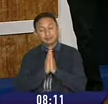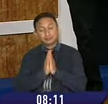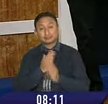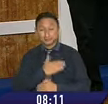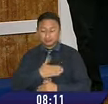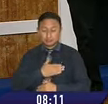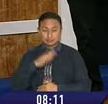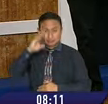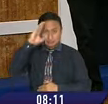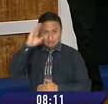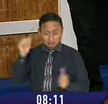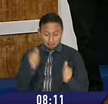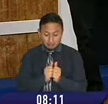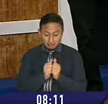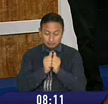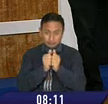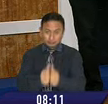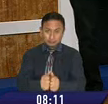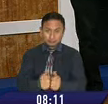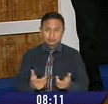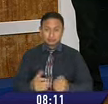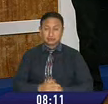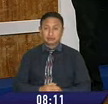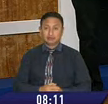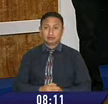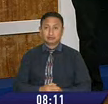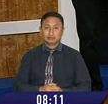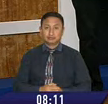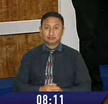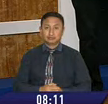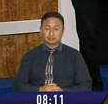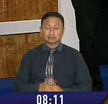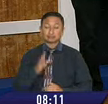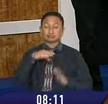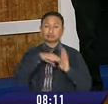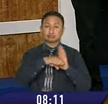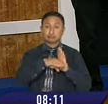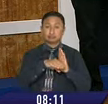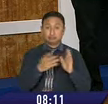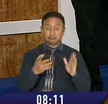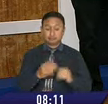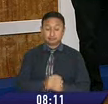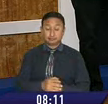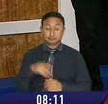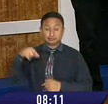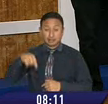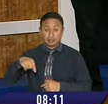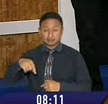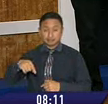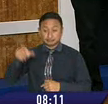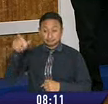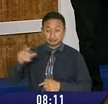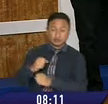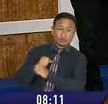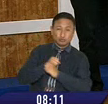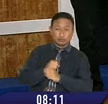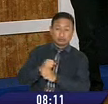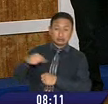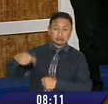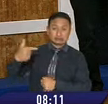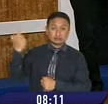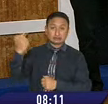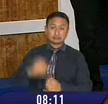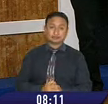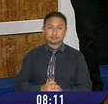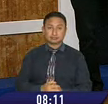policía para que lo acompañe cuando retire dinero de una entidad, de un banco. En el forcejeo, uno de los acapintas disparó contra la fémina. Lo